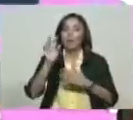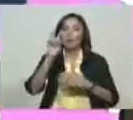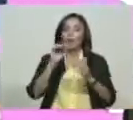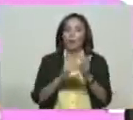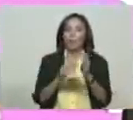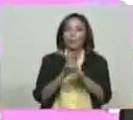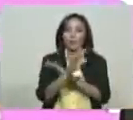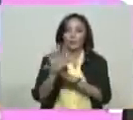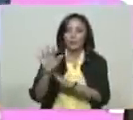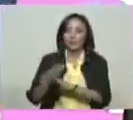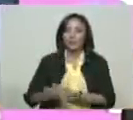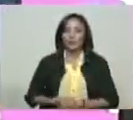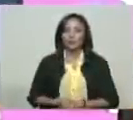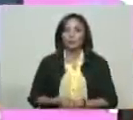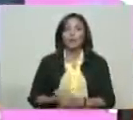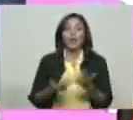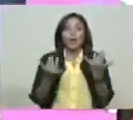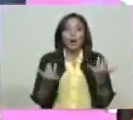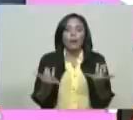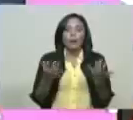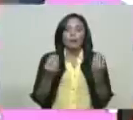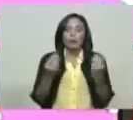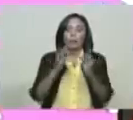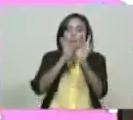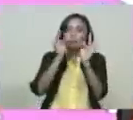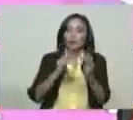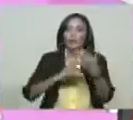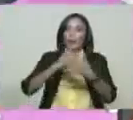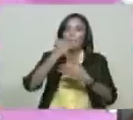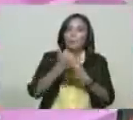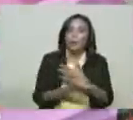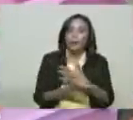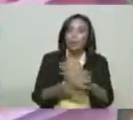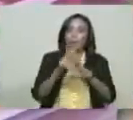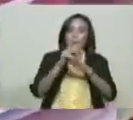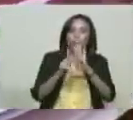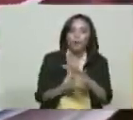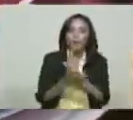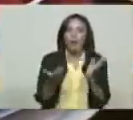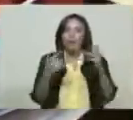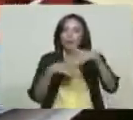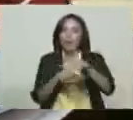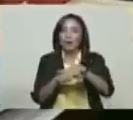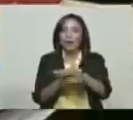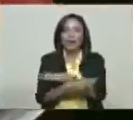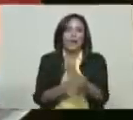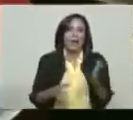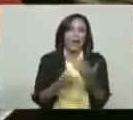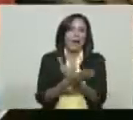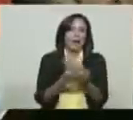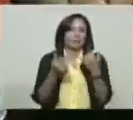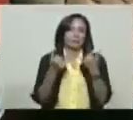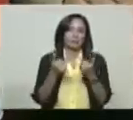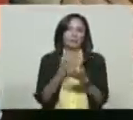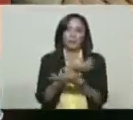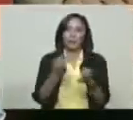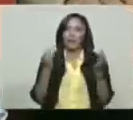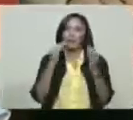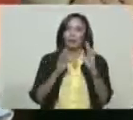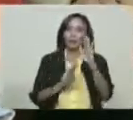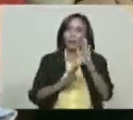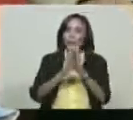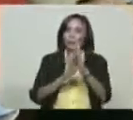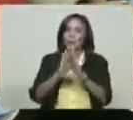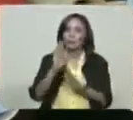Y ahora tenemos el programa integral más avanzado que jamás hayamos tenido, por lo